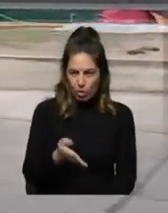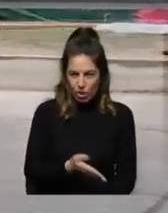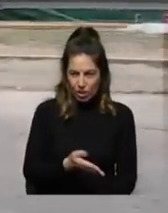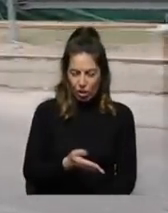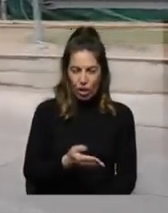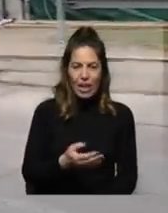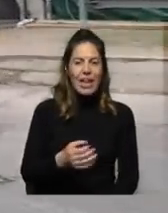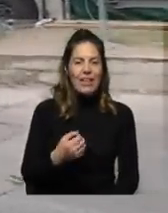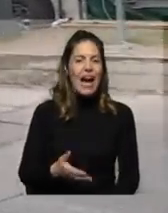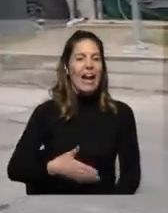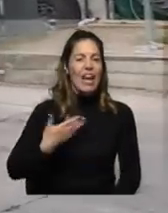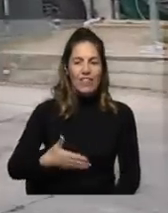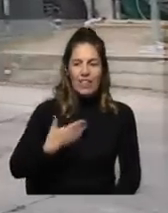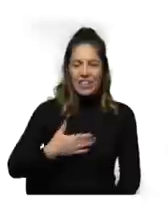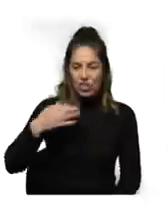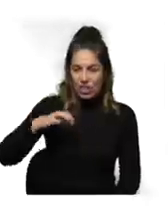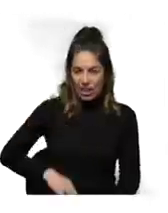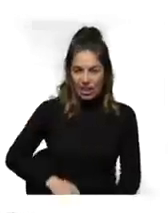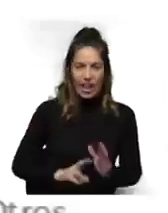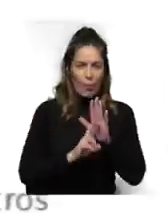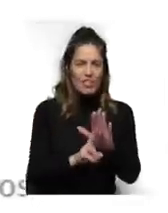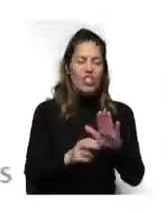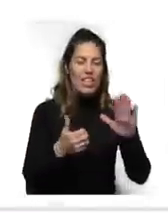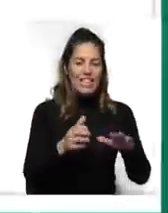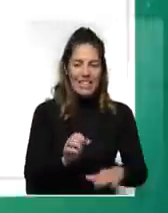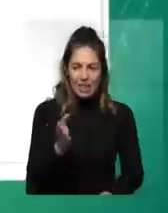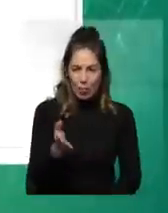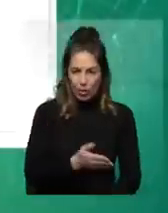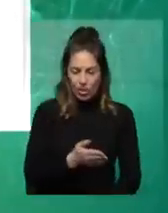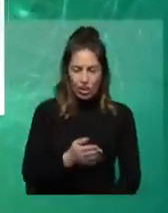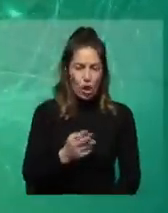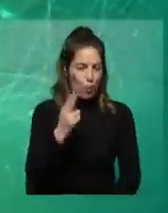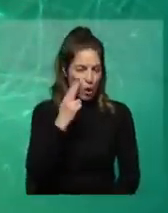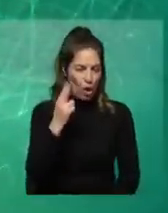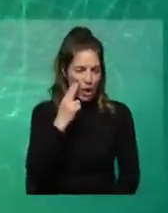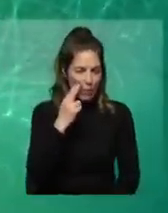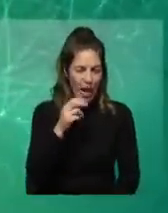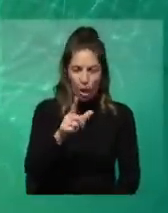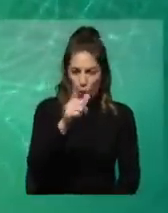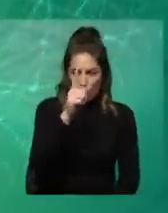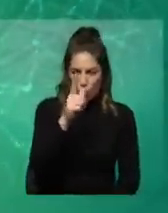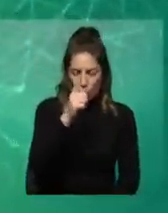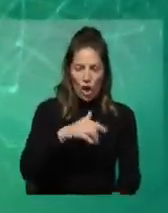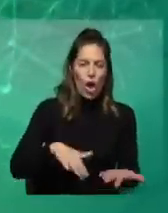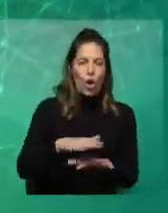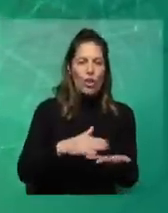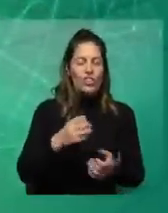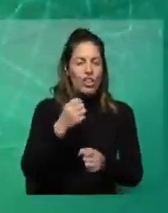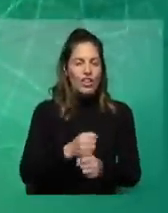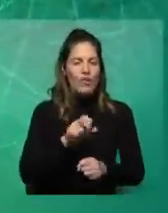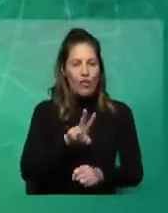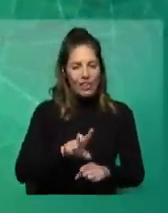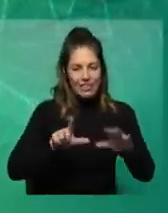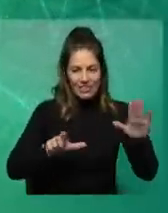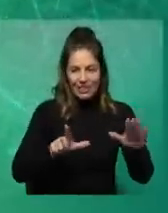causa reivindicaciones salariales representa un 60% de la conflictividad en julio condiciones de trabajo el 27